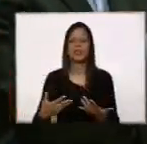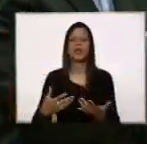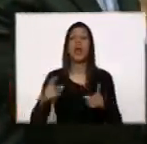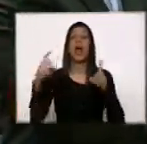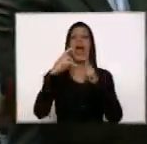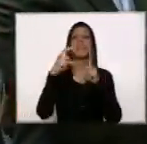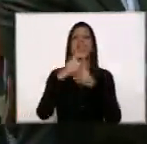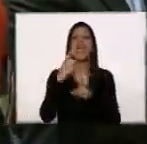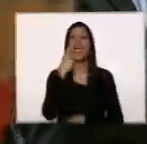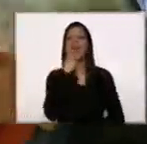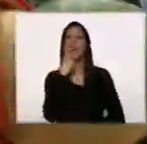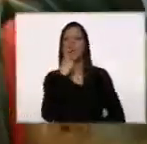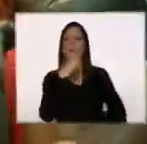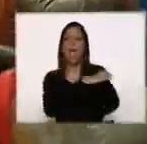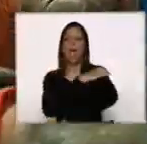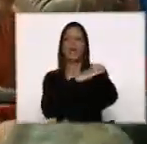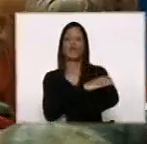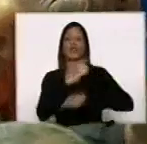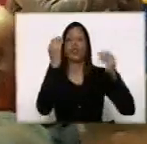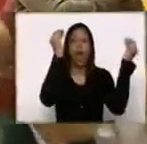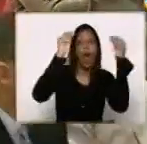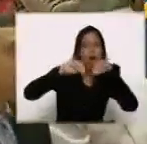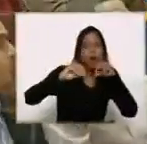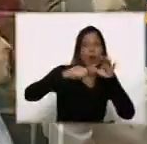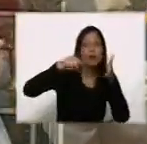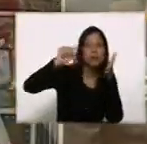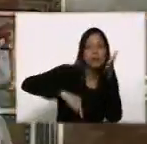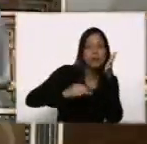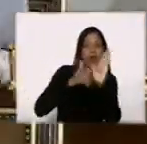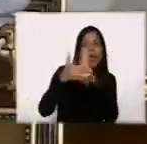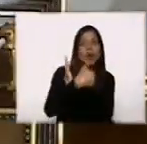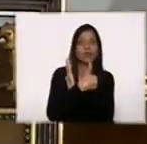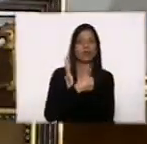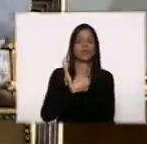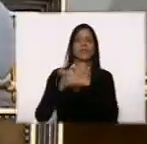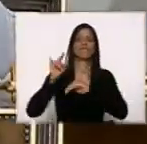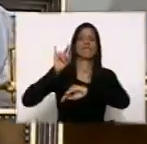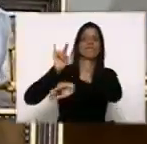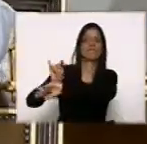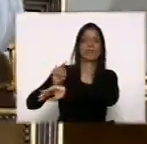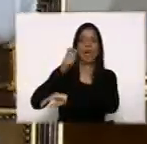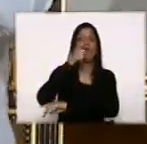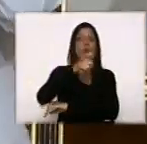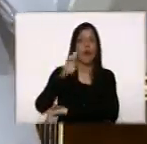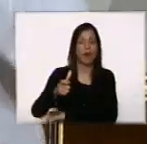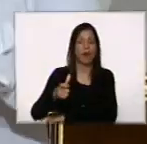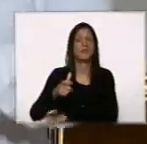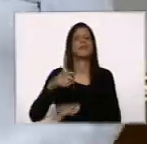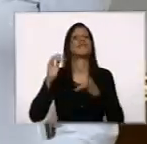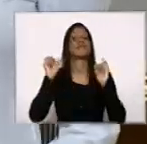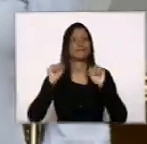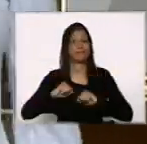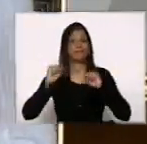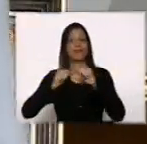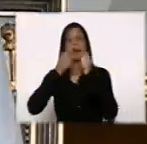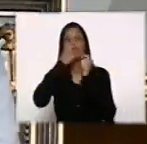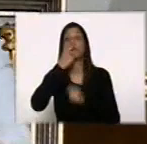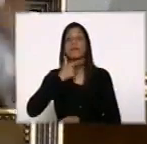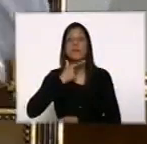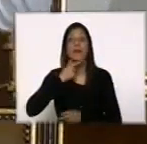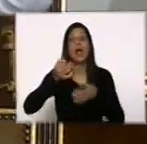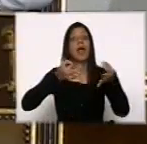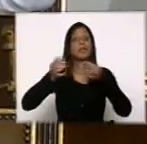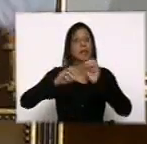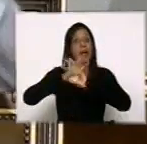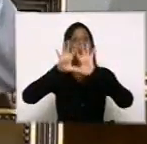Punto Fijo. Fue la traición, y no nos podemos equivocar, en eso tiene mucha razón Francisco Ameliach, no